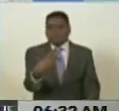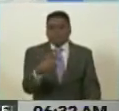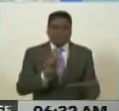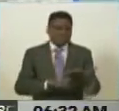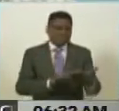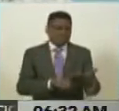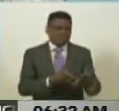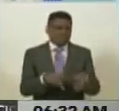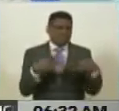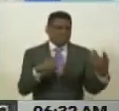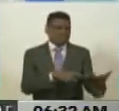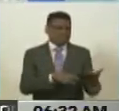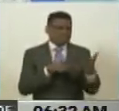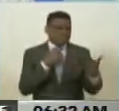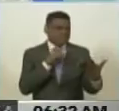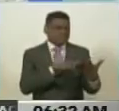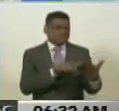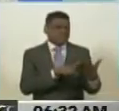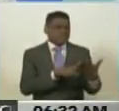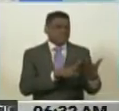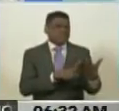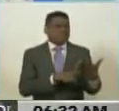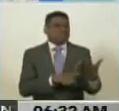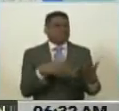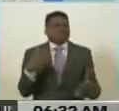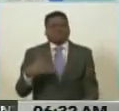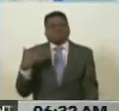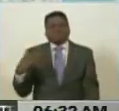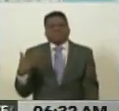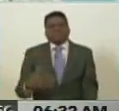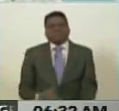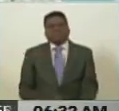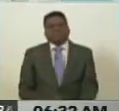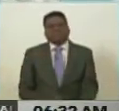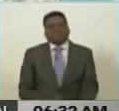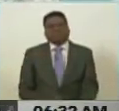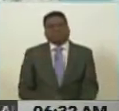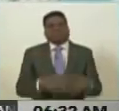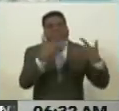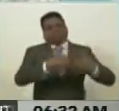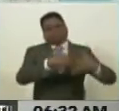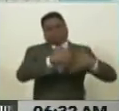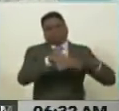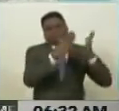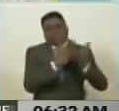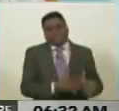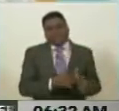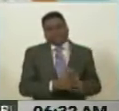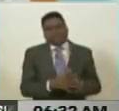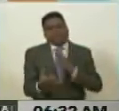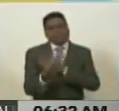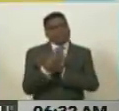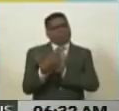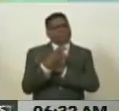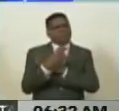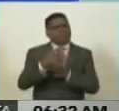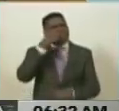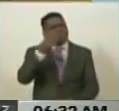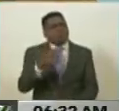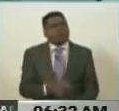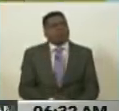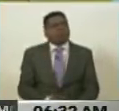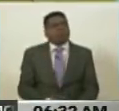juega posición adelantada sobre cuál va a ser la reacción de ese empresariado enemigo del pueblo venezolano que mantiene la guerra económica. Fíjese usted,